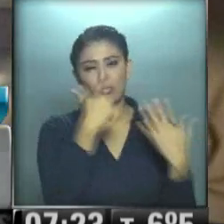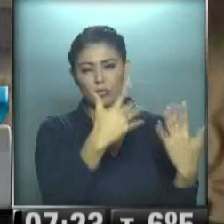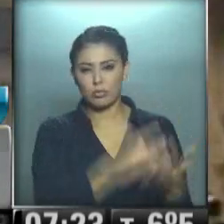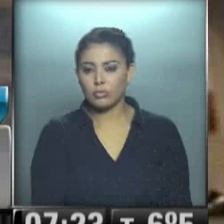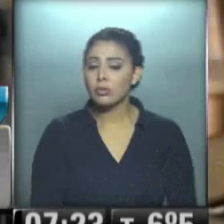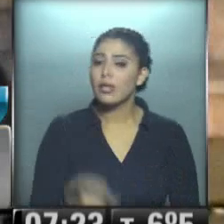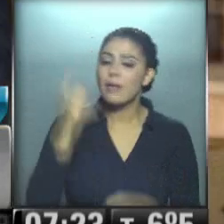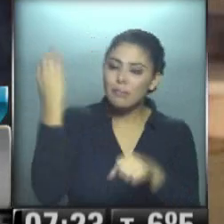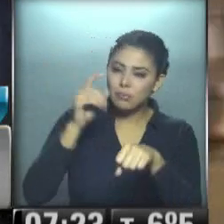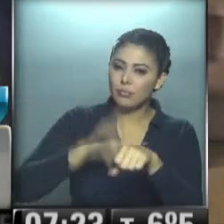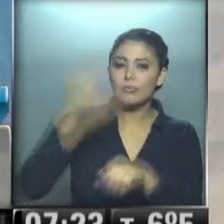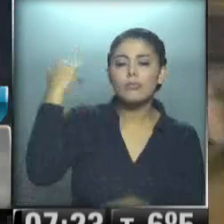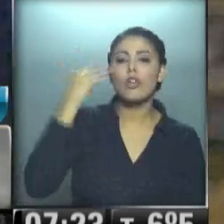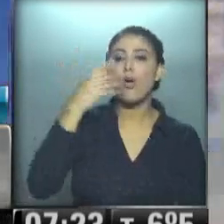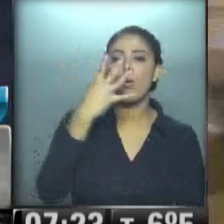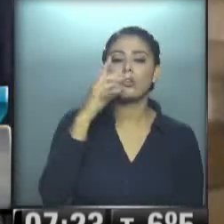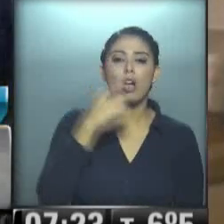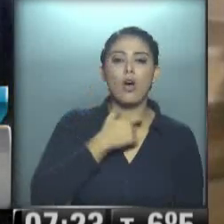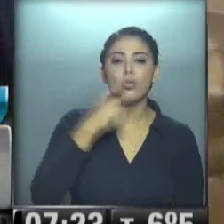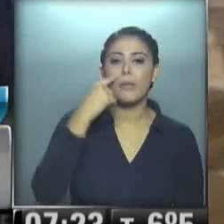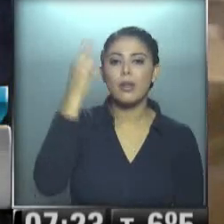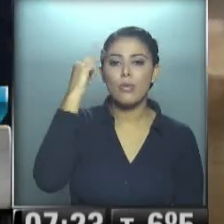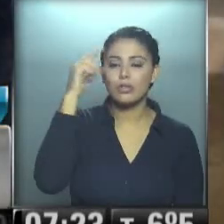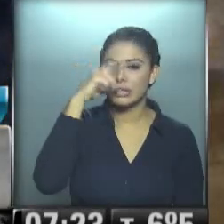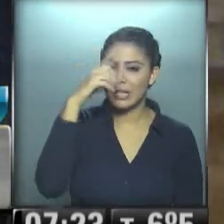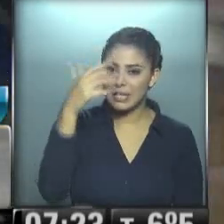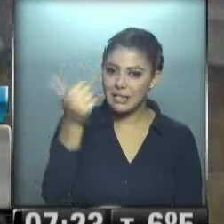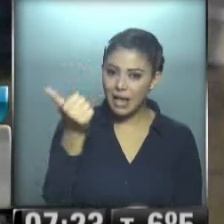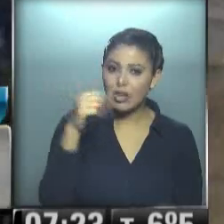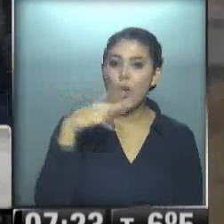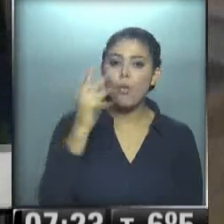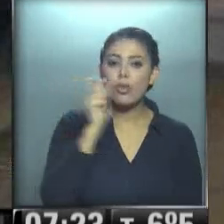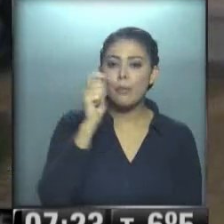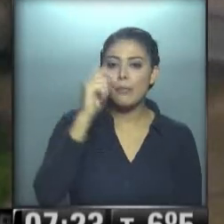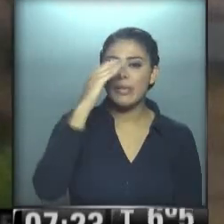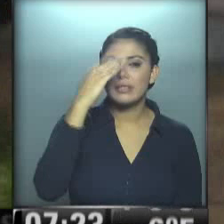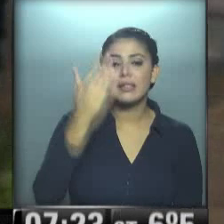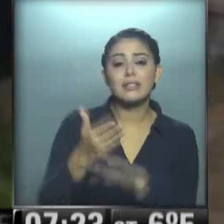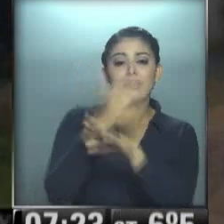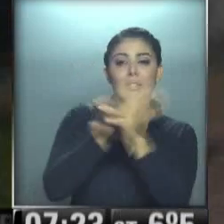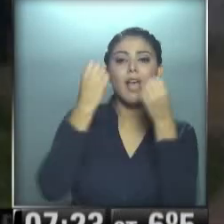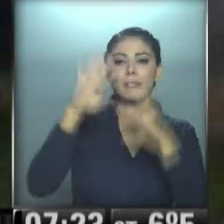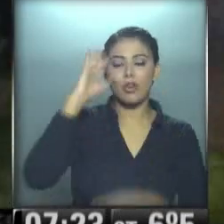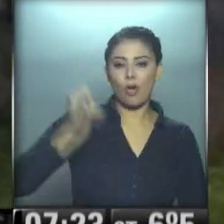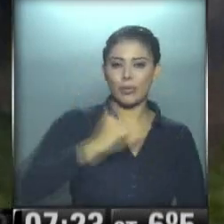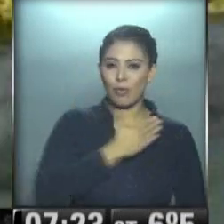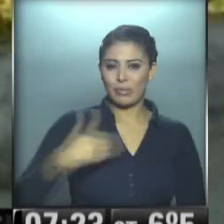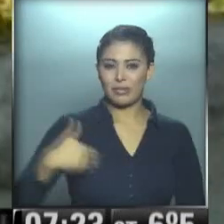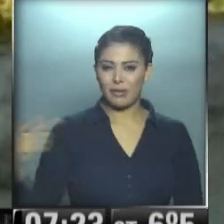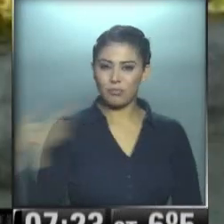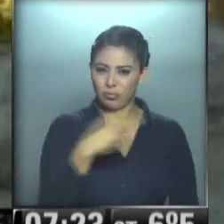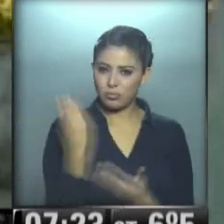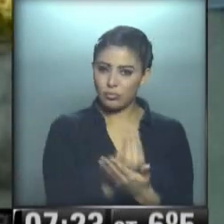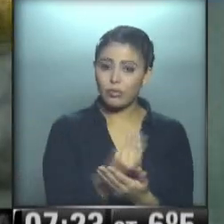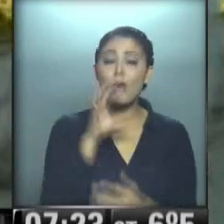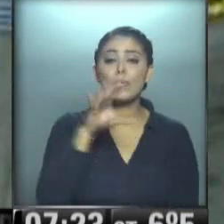Llanos. Ocurrió exactamente el 4 de agosto de 1976, 4 meses después del inicio de la dictadura. Y desde La Rioja,